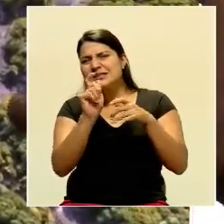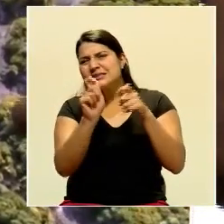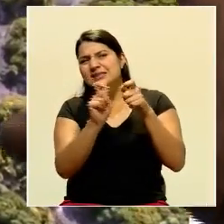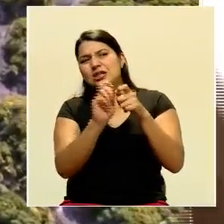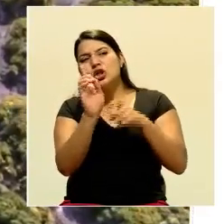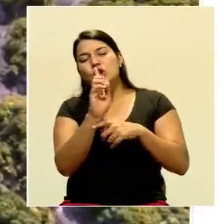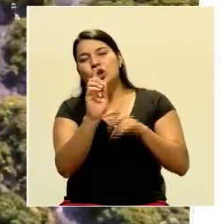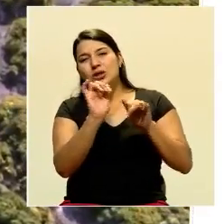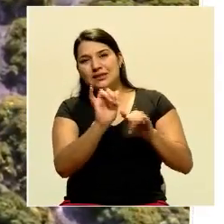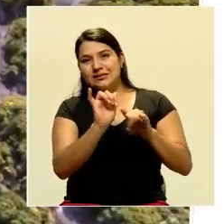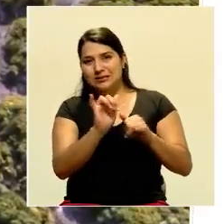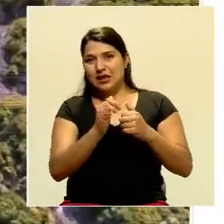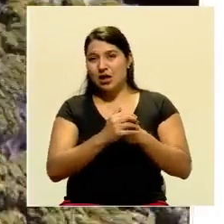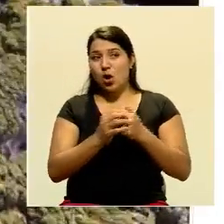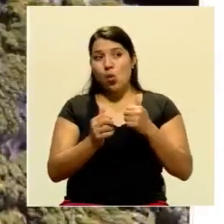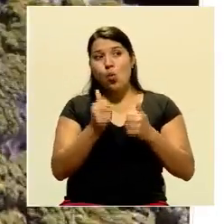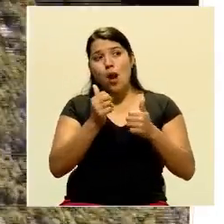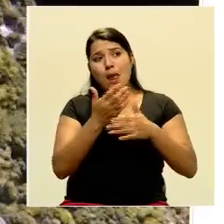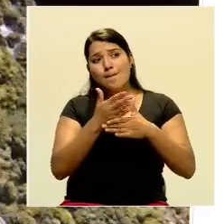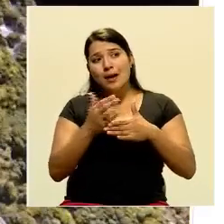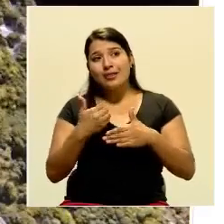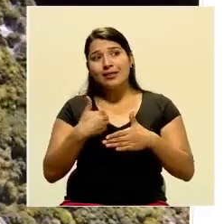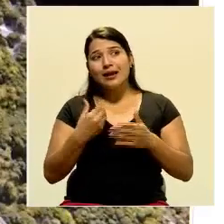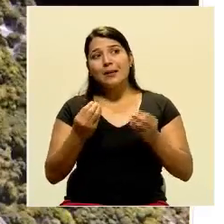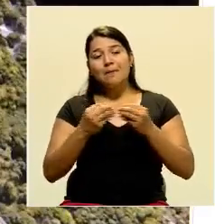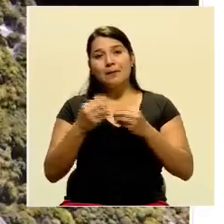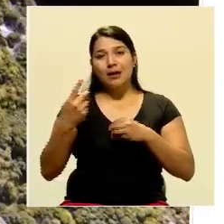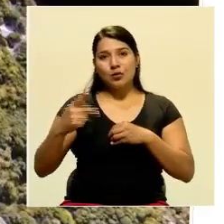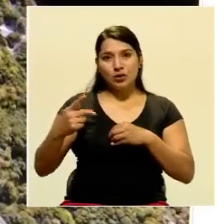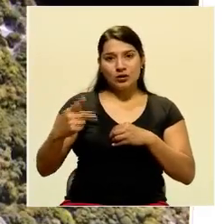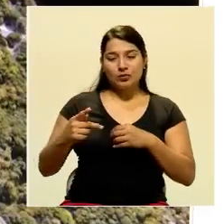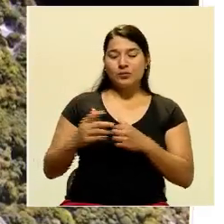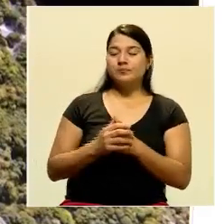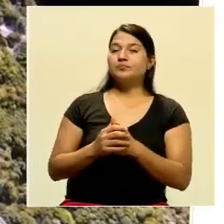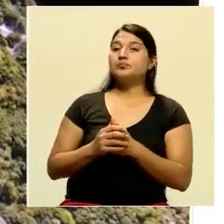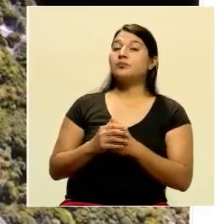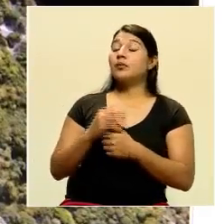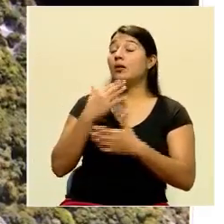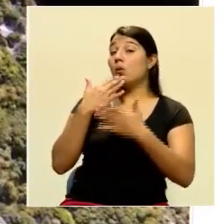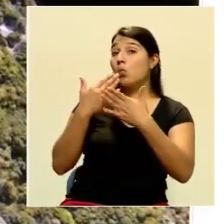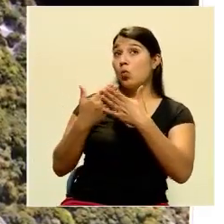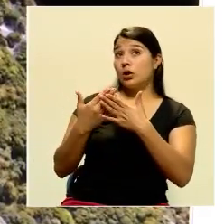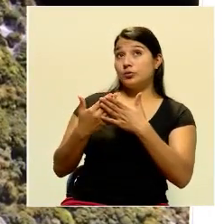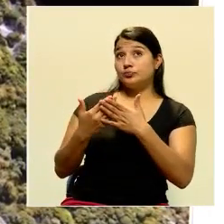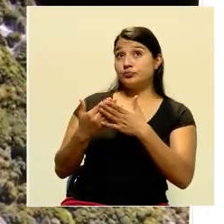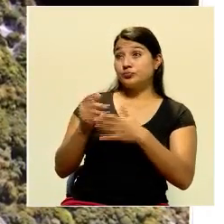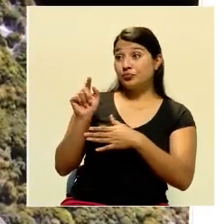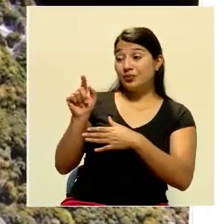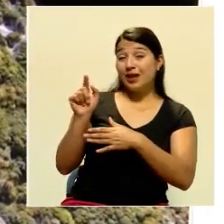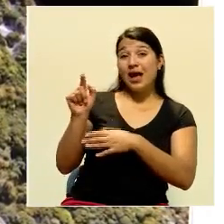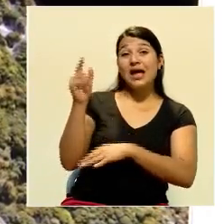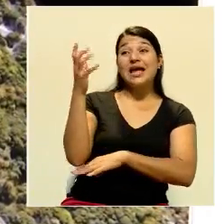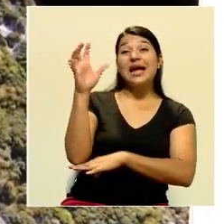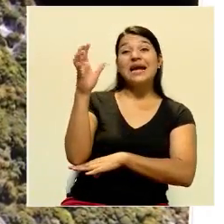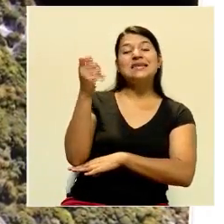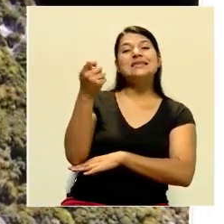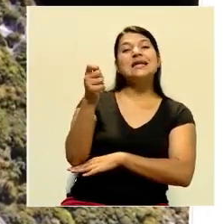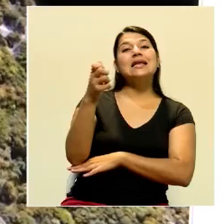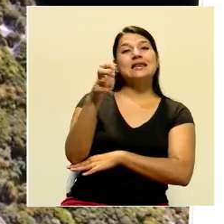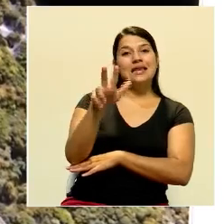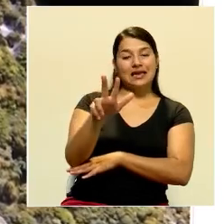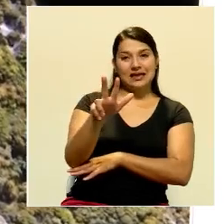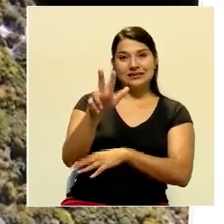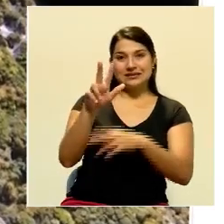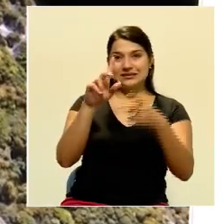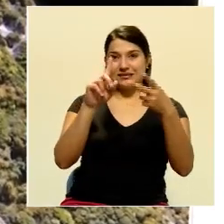que podría ya estar en riesgo también de colapso. Ok, entonces aquí es la antena de canal 13, la gran